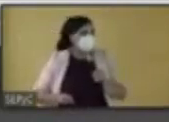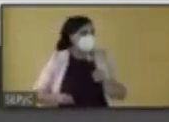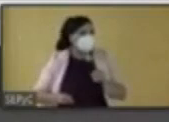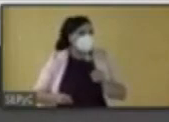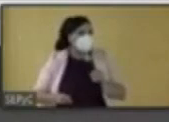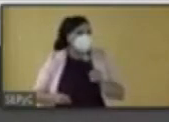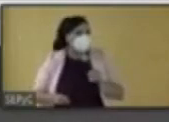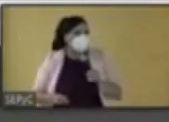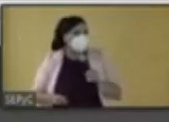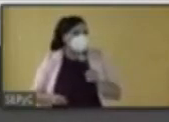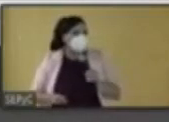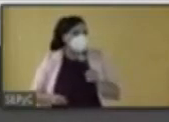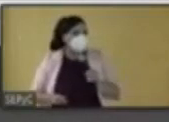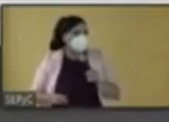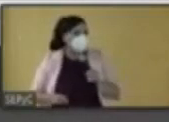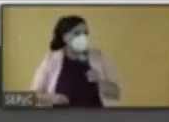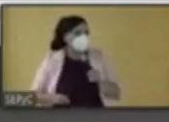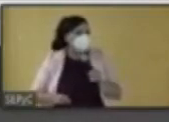Función principal.